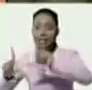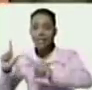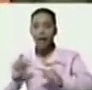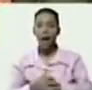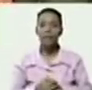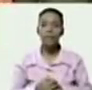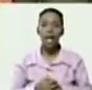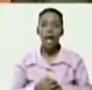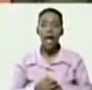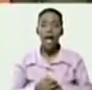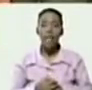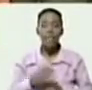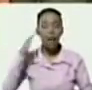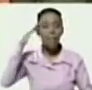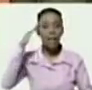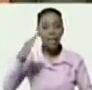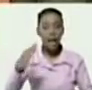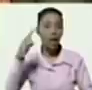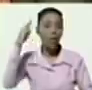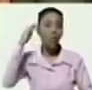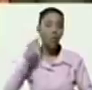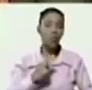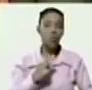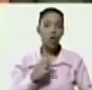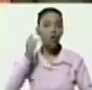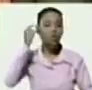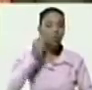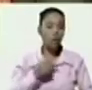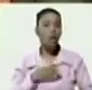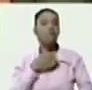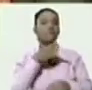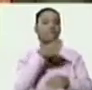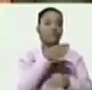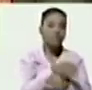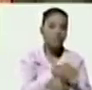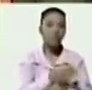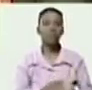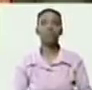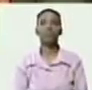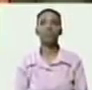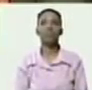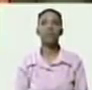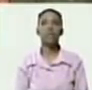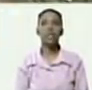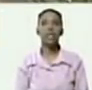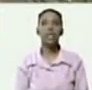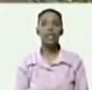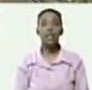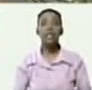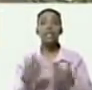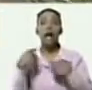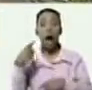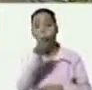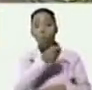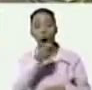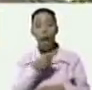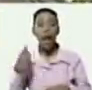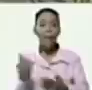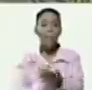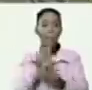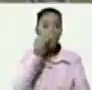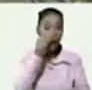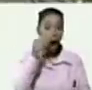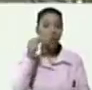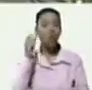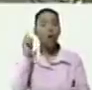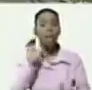del Ejército Libertador, Antonio José de Sucre. Si había que buscar al hermano, al amigo,